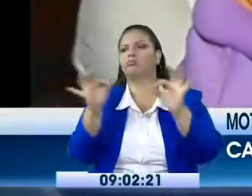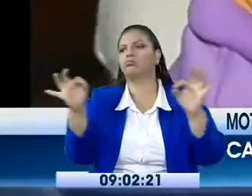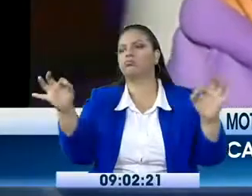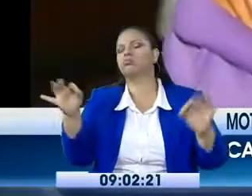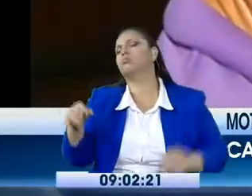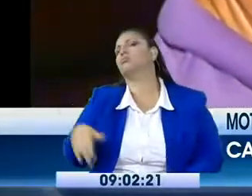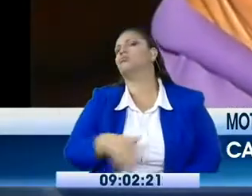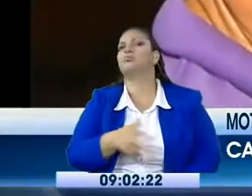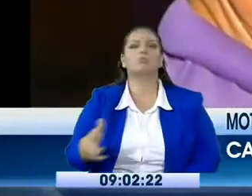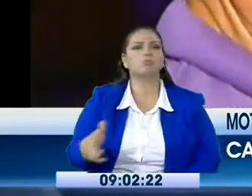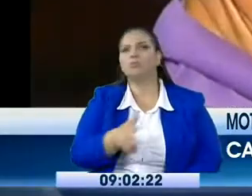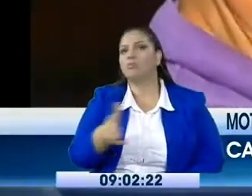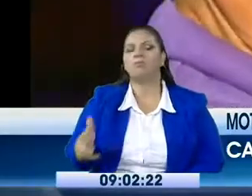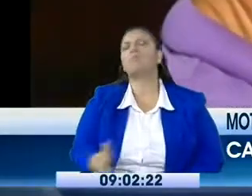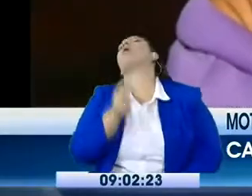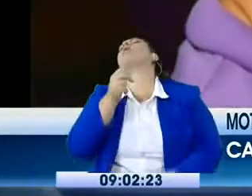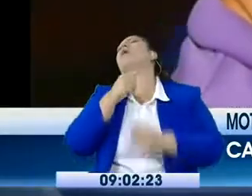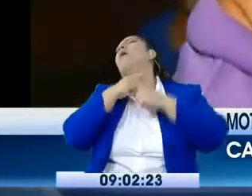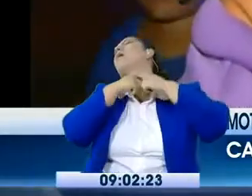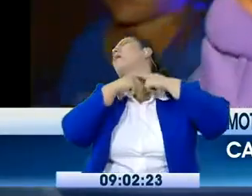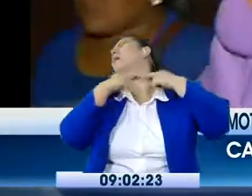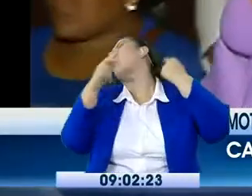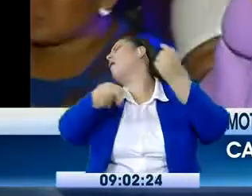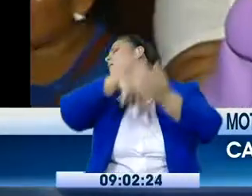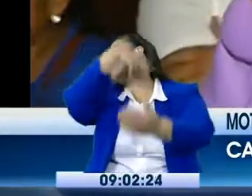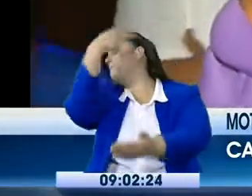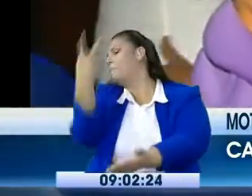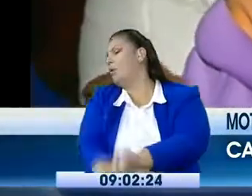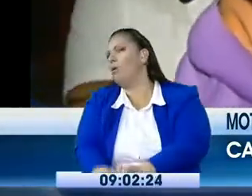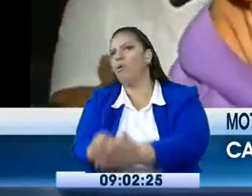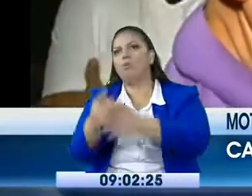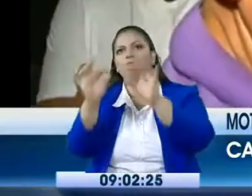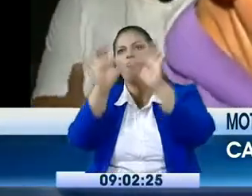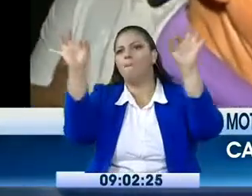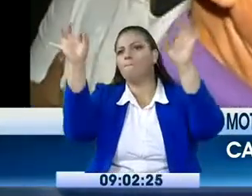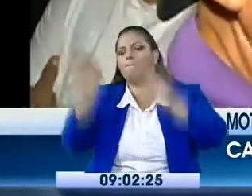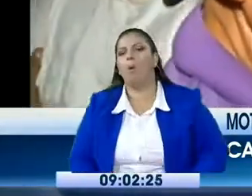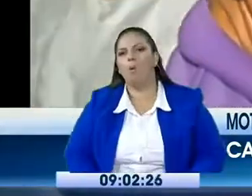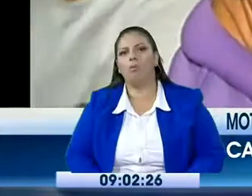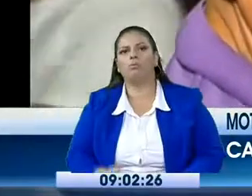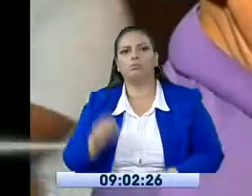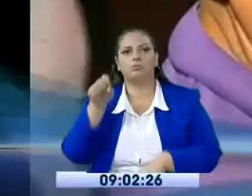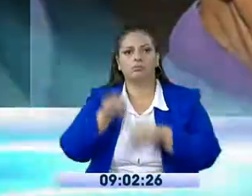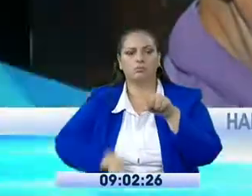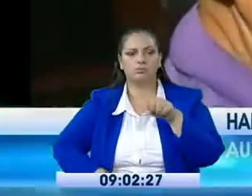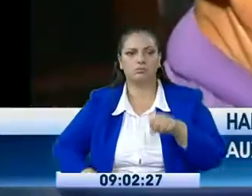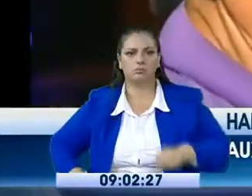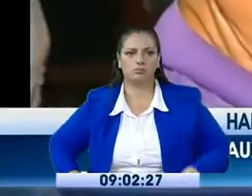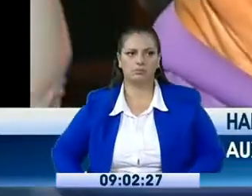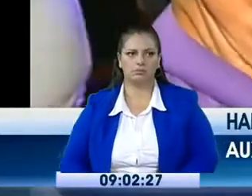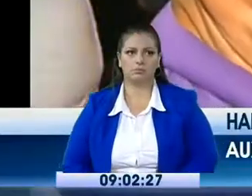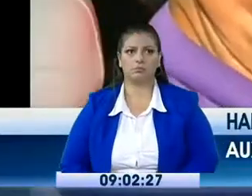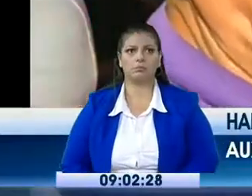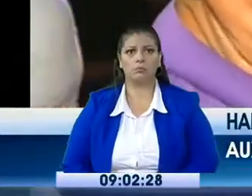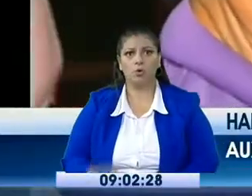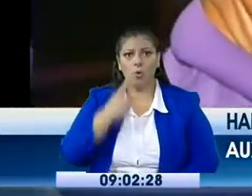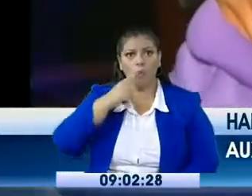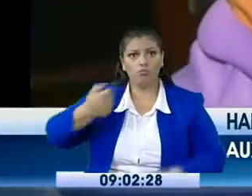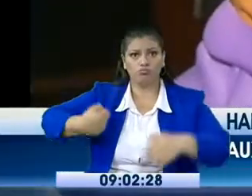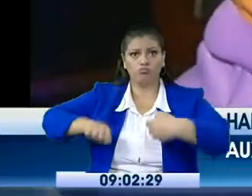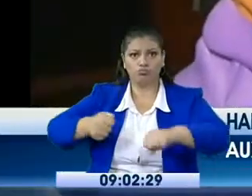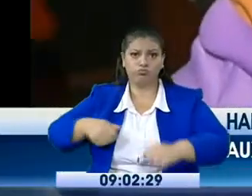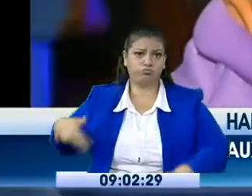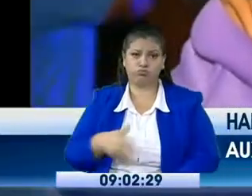ese y la dejó más abajo ese cable. Como venía a velocidad, se ha de haber